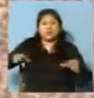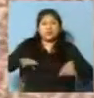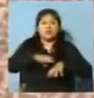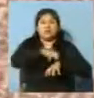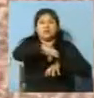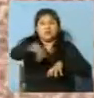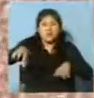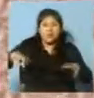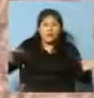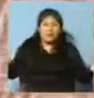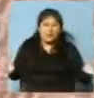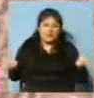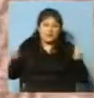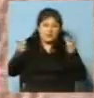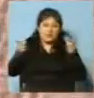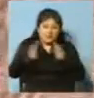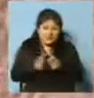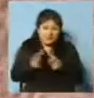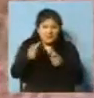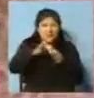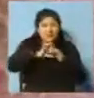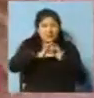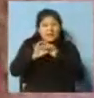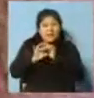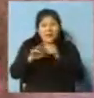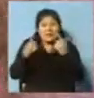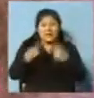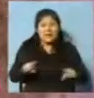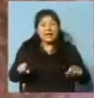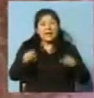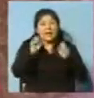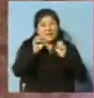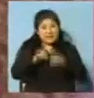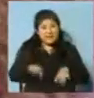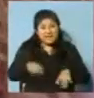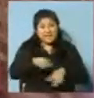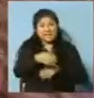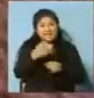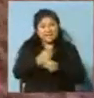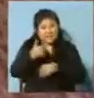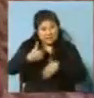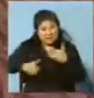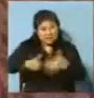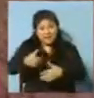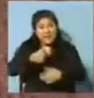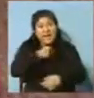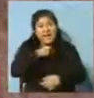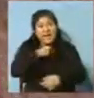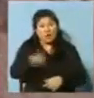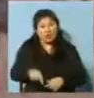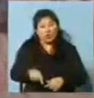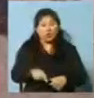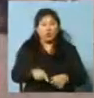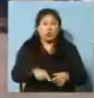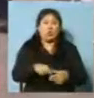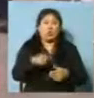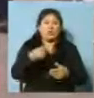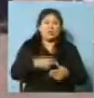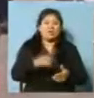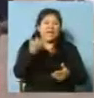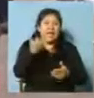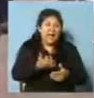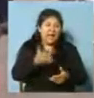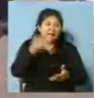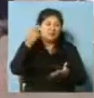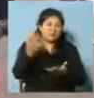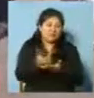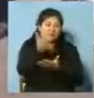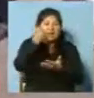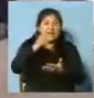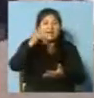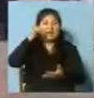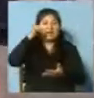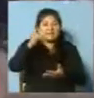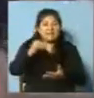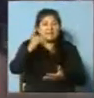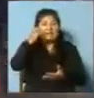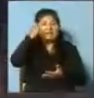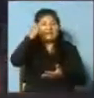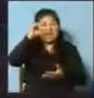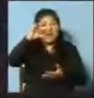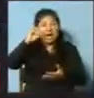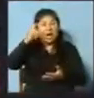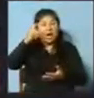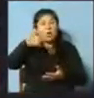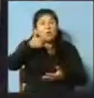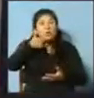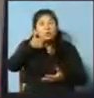Para llegar a los chacus en el mes de agosto, de agosto en adelante. El año pasado 19 chacus, cerca de 400 kilos de